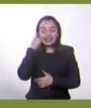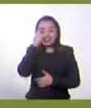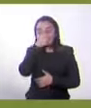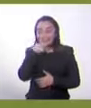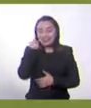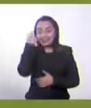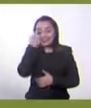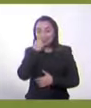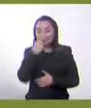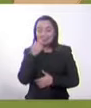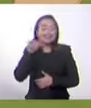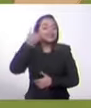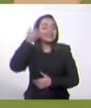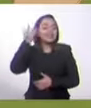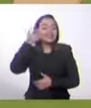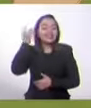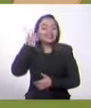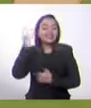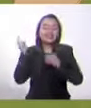Ahora parezco una ranita.